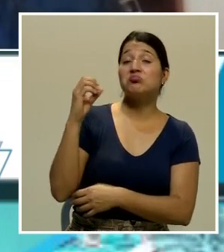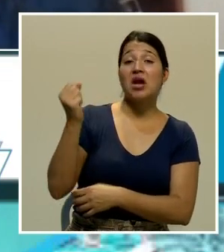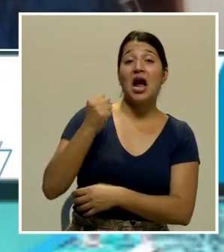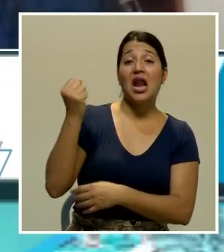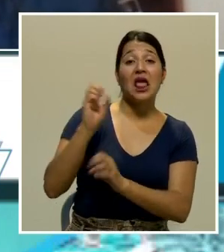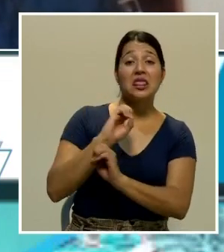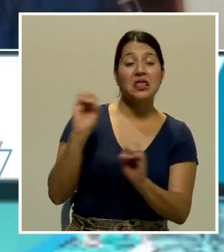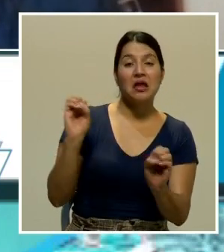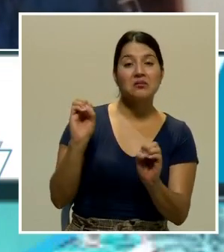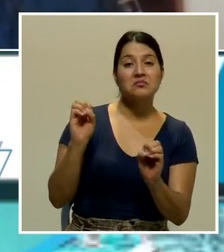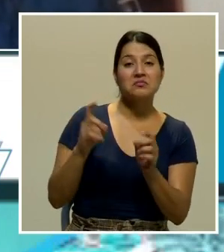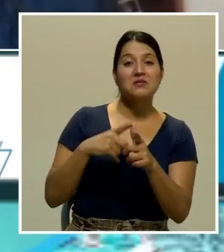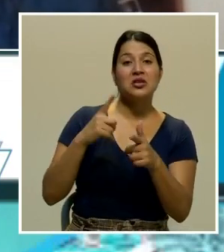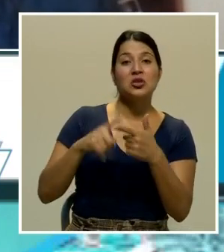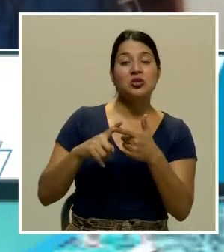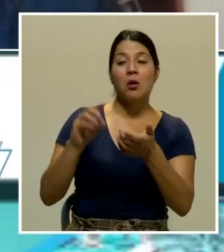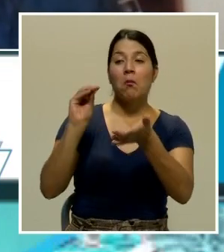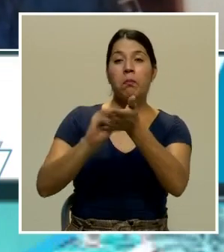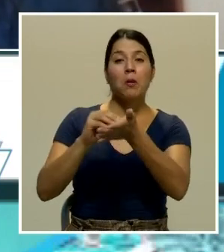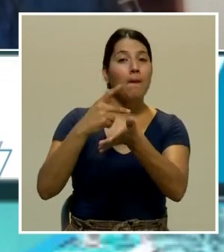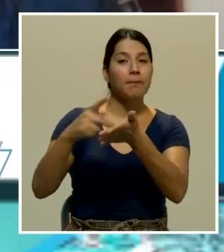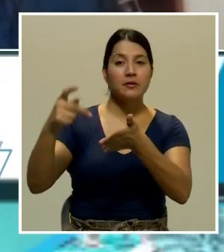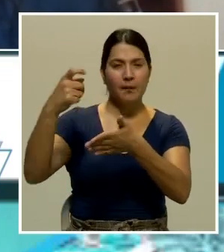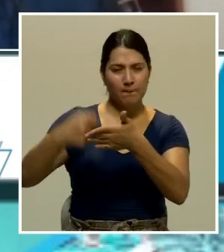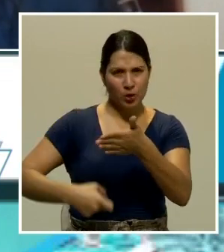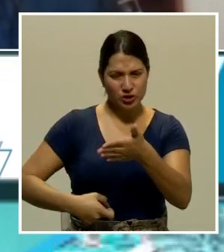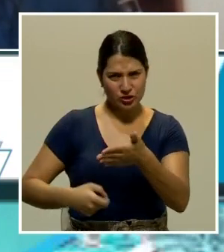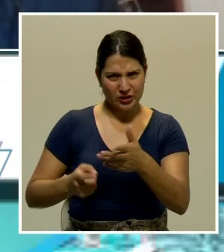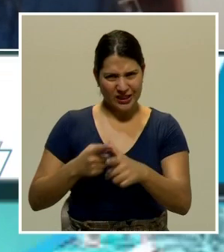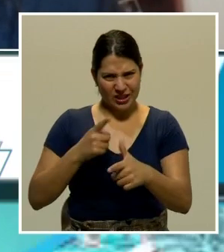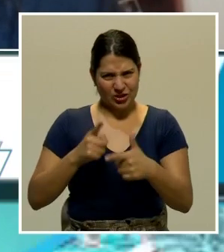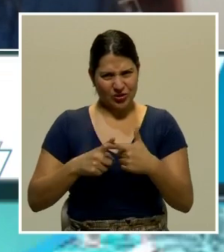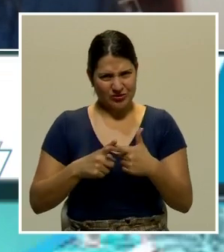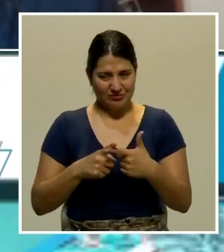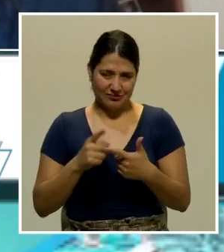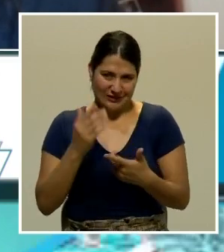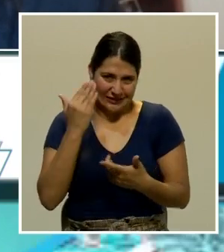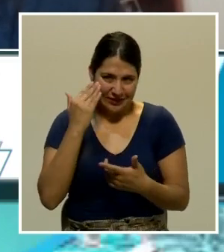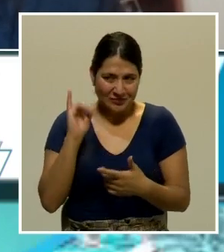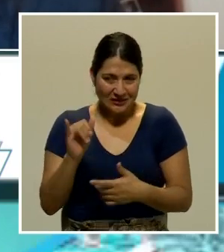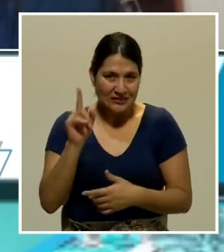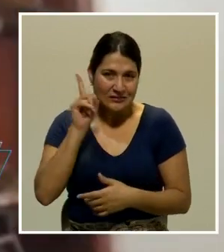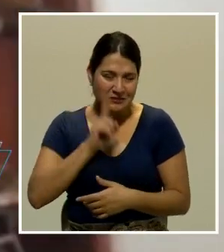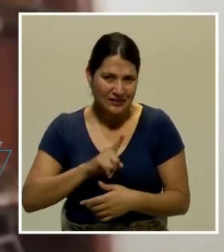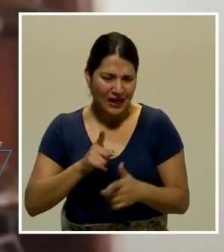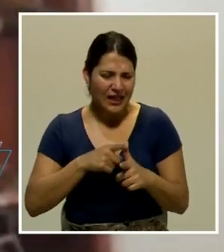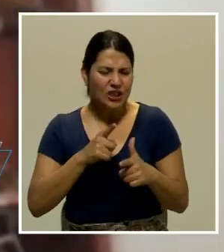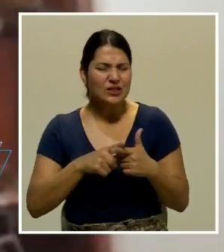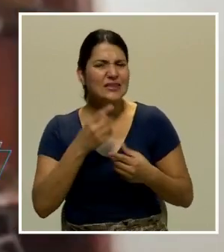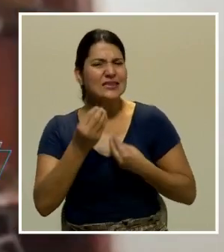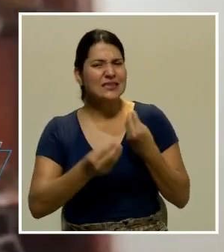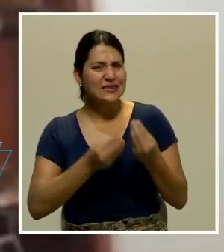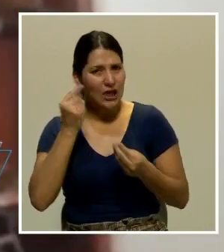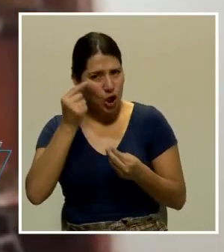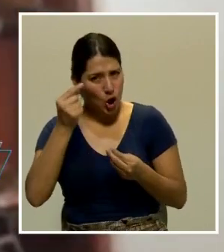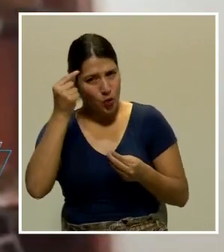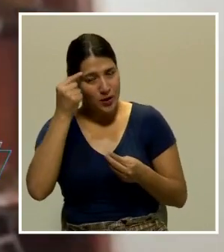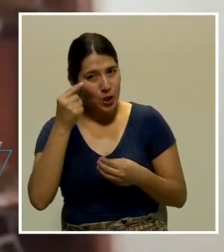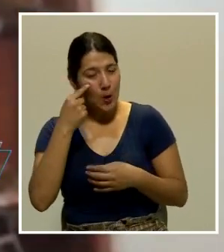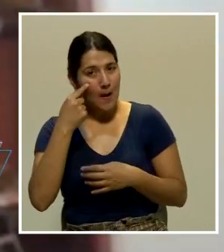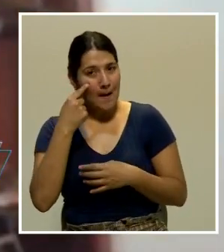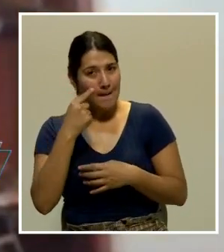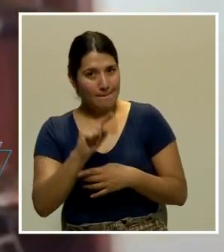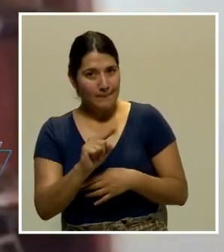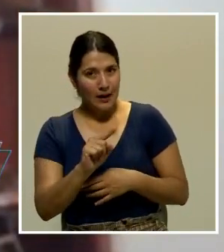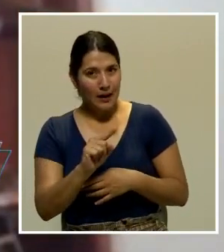mejorar la recaudación y combatir la evasión y la elusión de impuestos? Sí, dos temas. Primero, hay que tener cuidado con